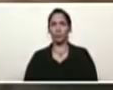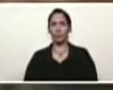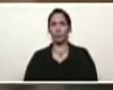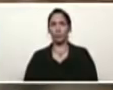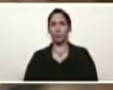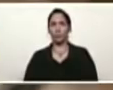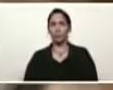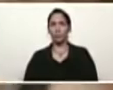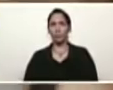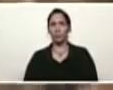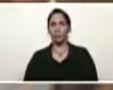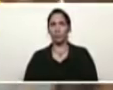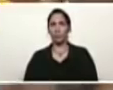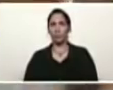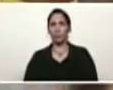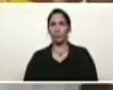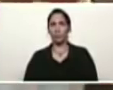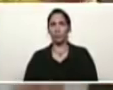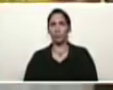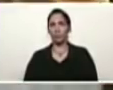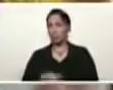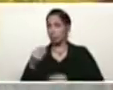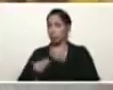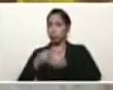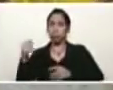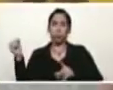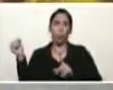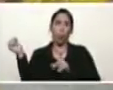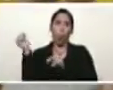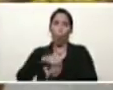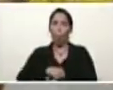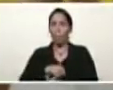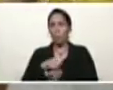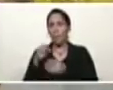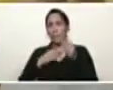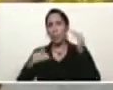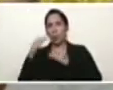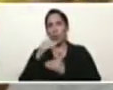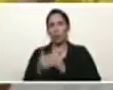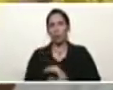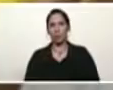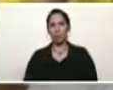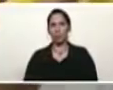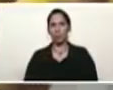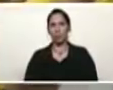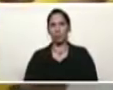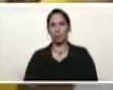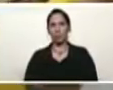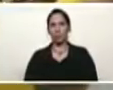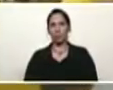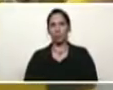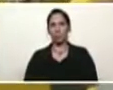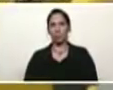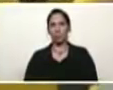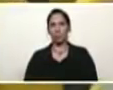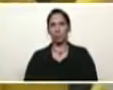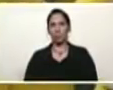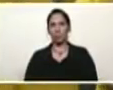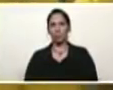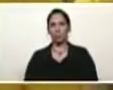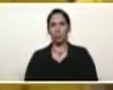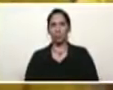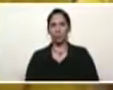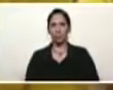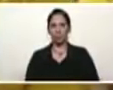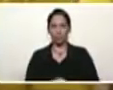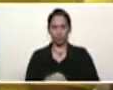en el hígado. Un golpe moral, un contragolpe moral al intento de golpe de Estado.